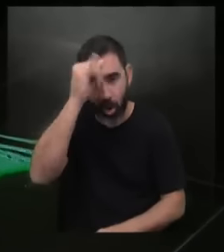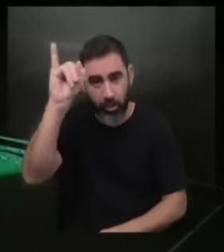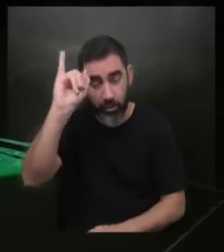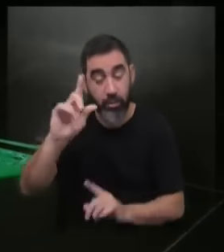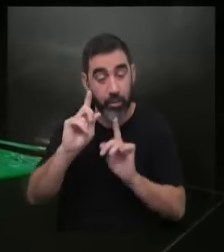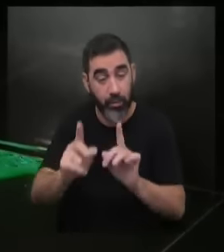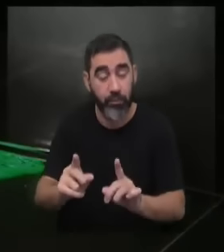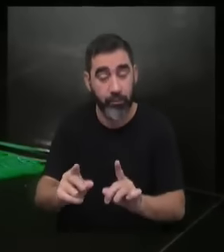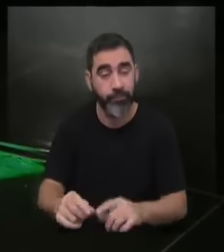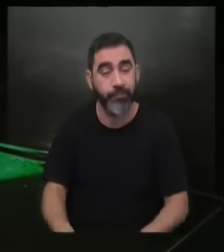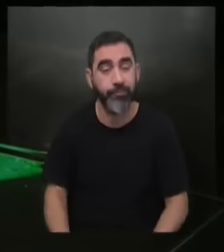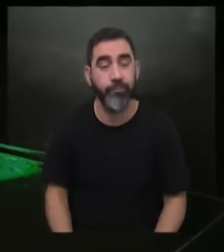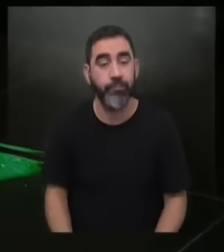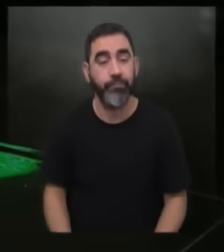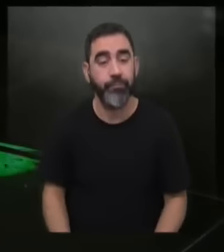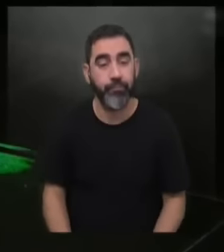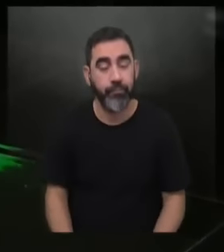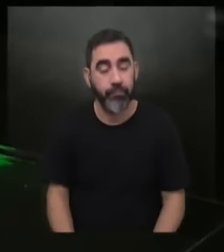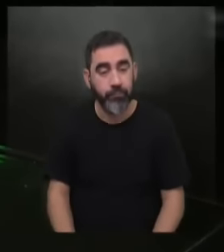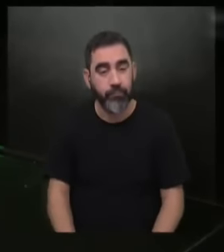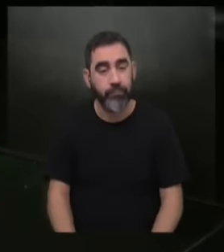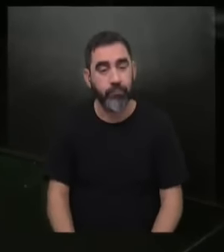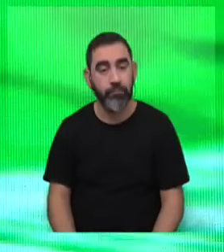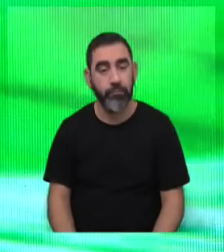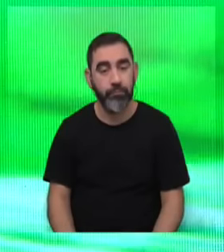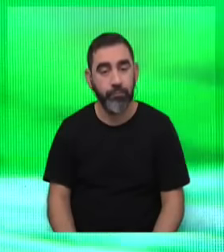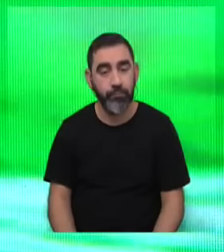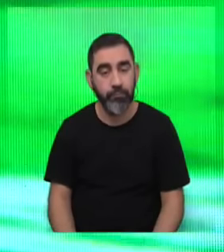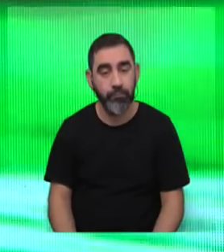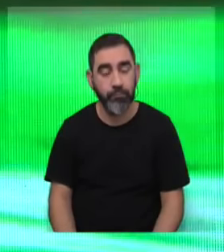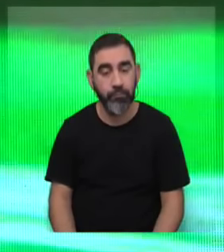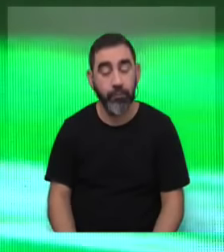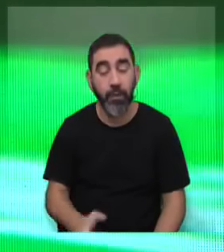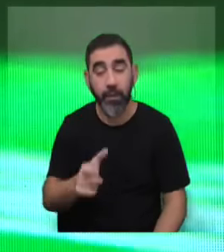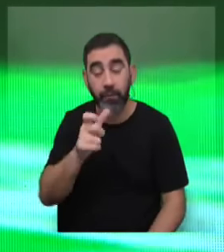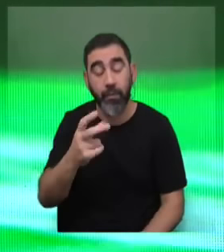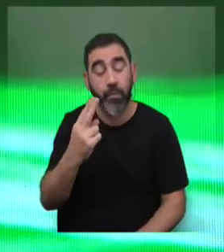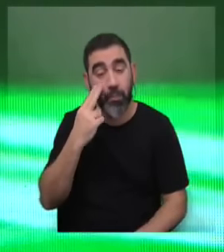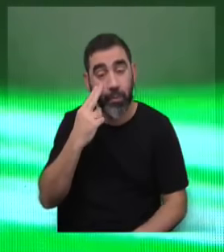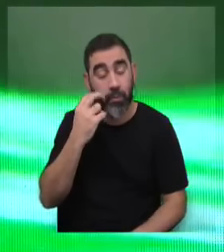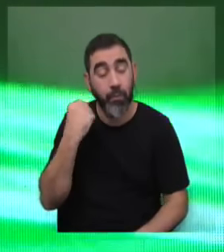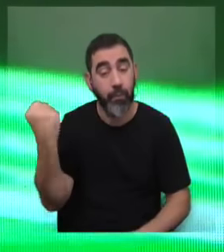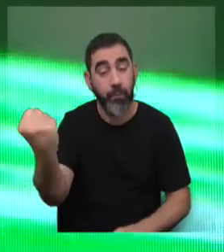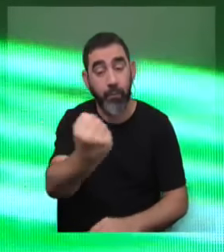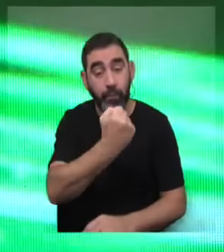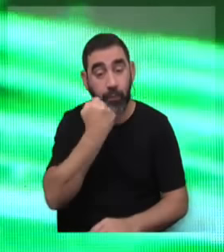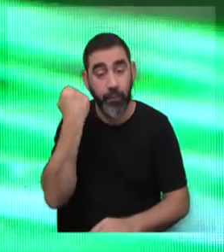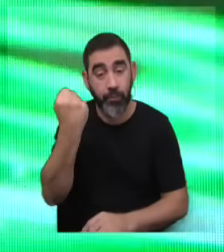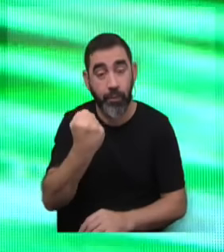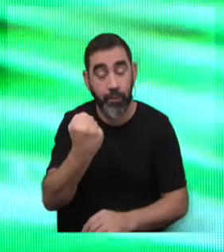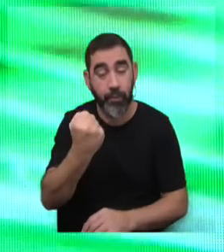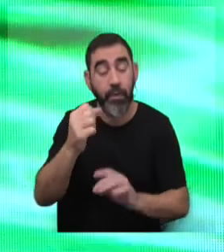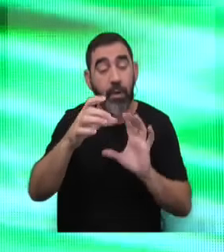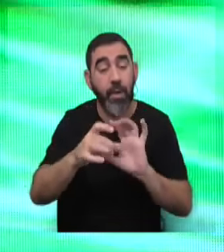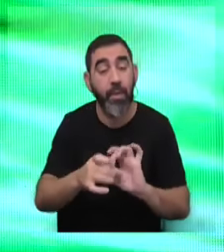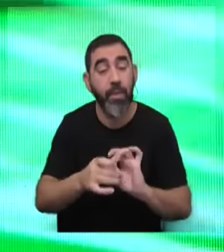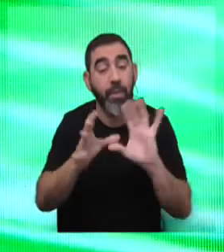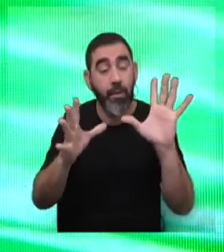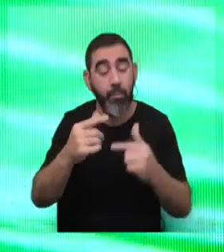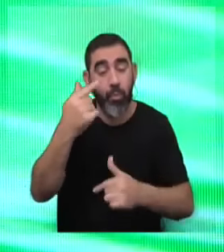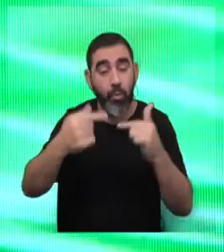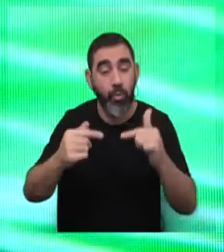muy recientemente pero de manera bastante difusa representan uno de los problemas centrales de las democratizacion es